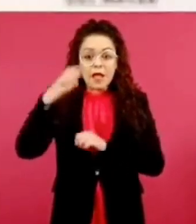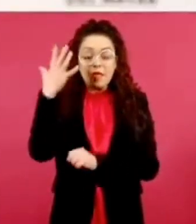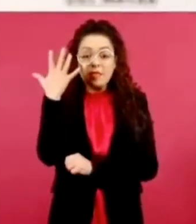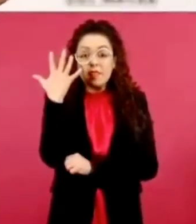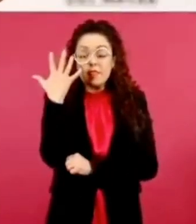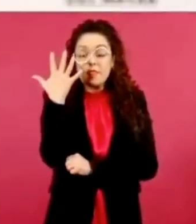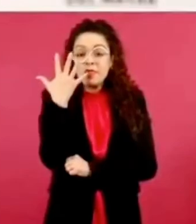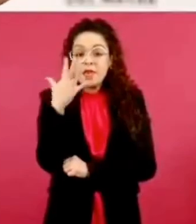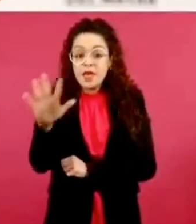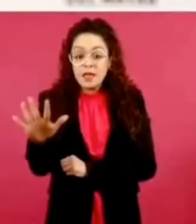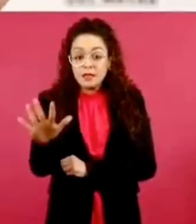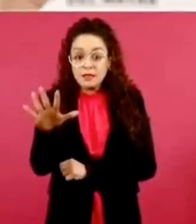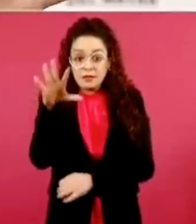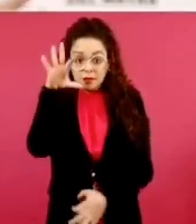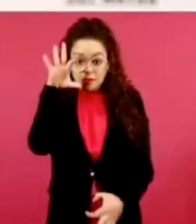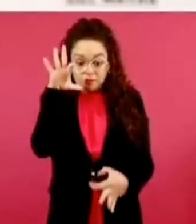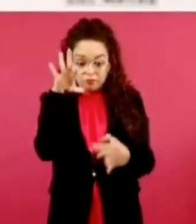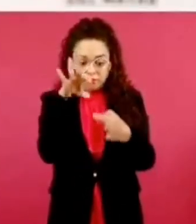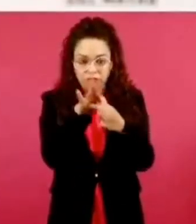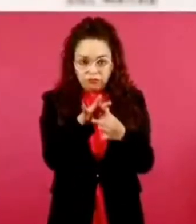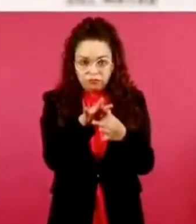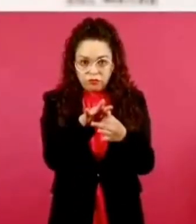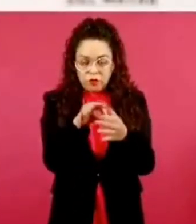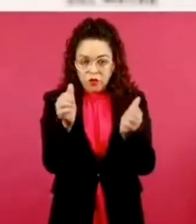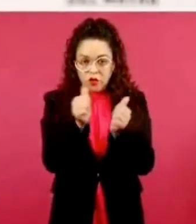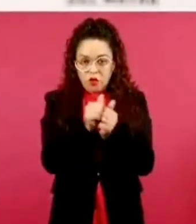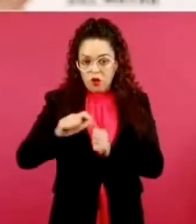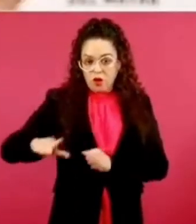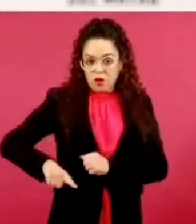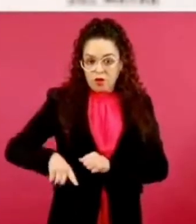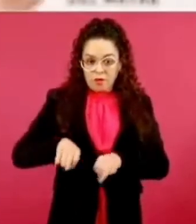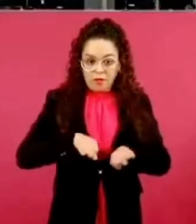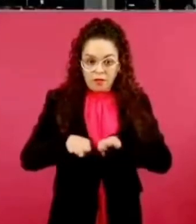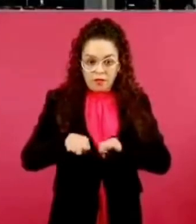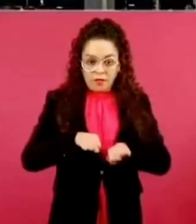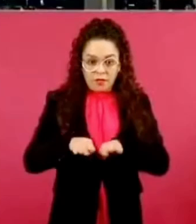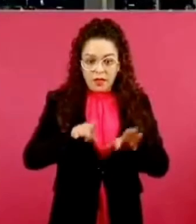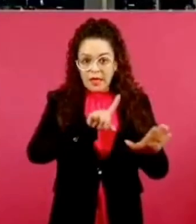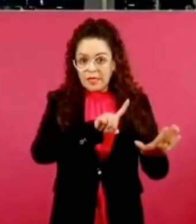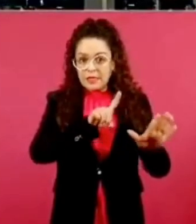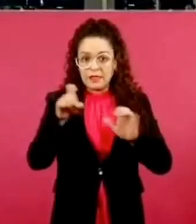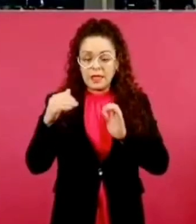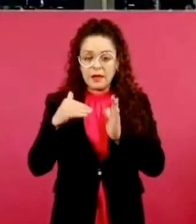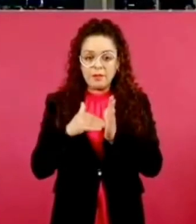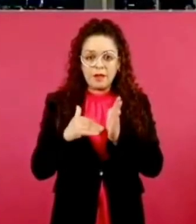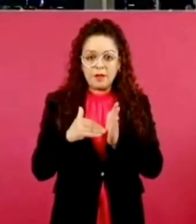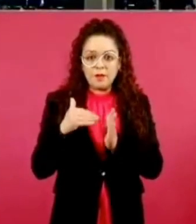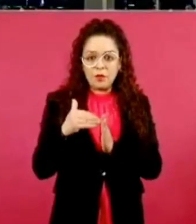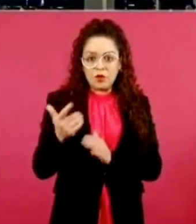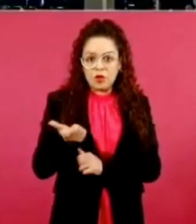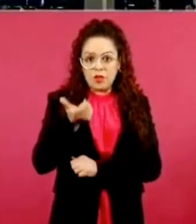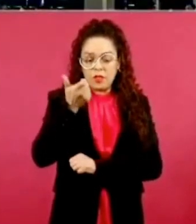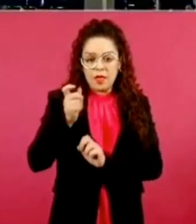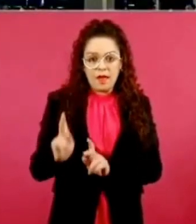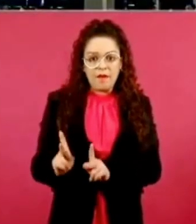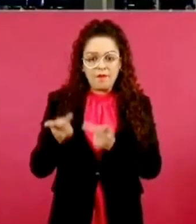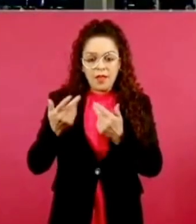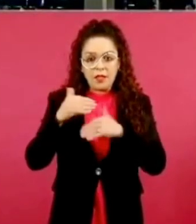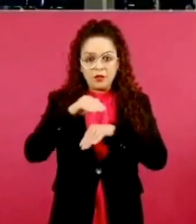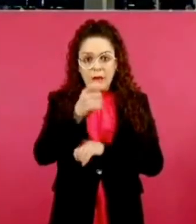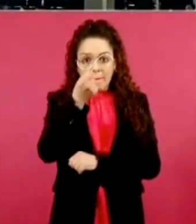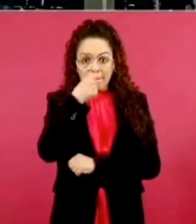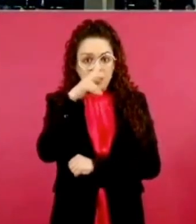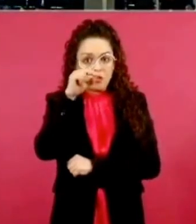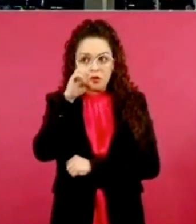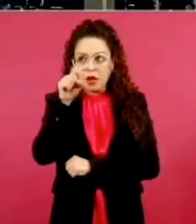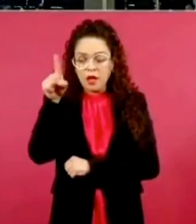vinculadas al gobierno vendían 100,000 millones de pesos de medicinas y que no eran laboratorios,